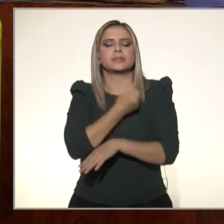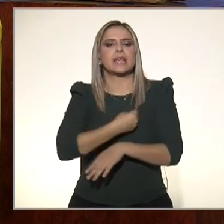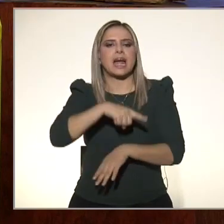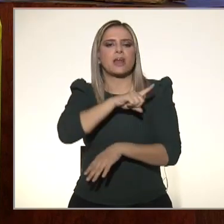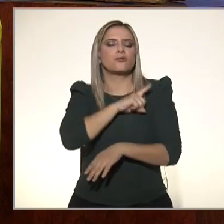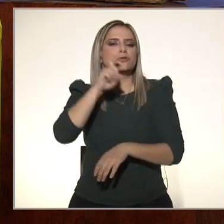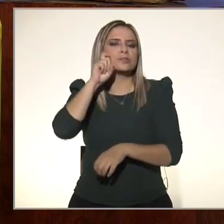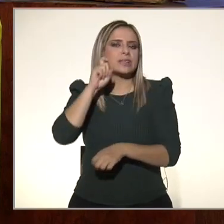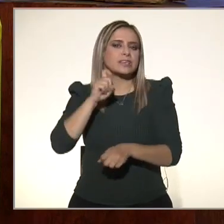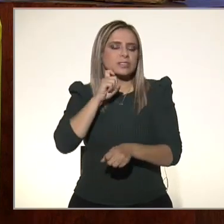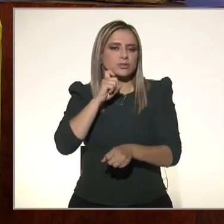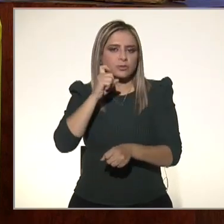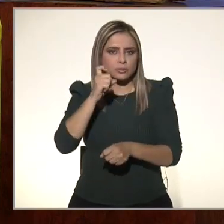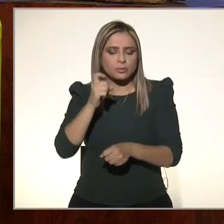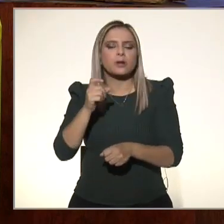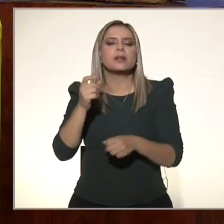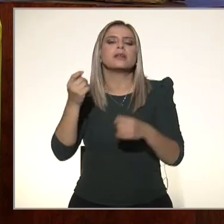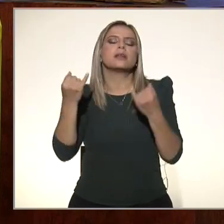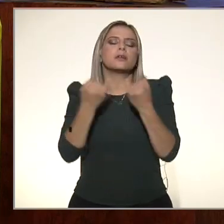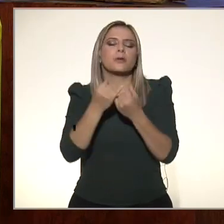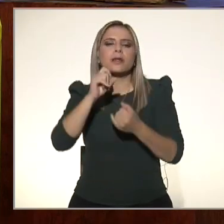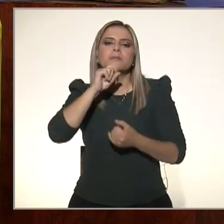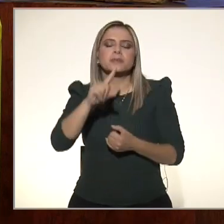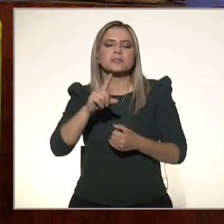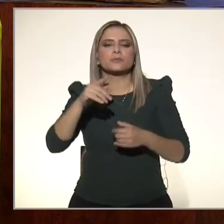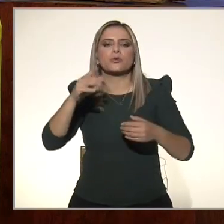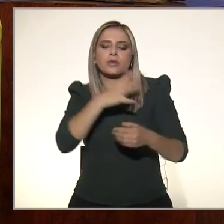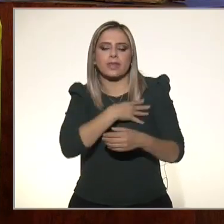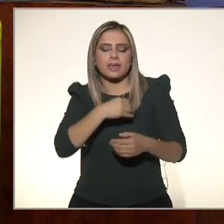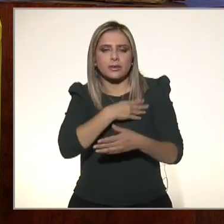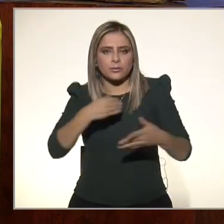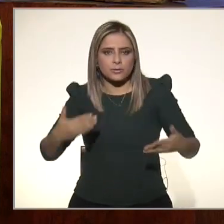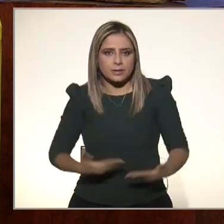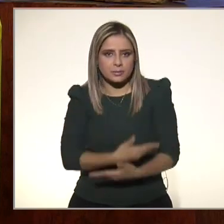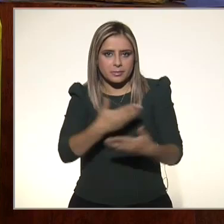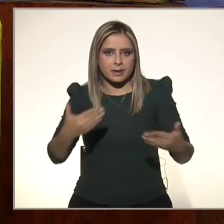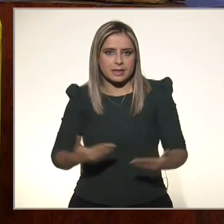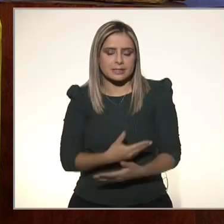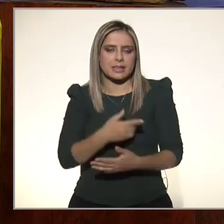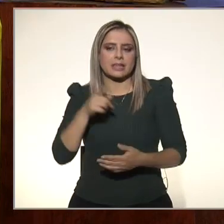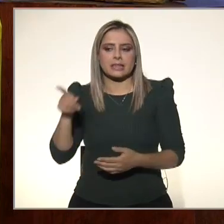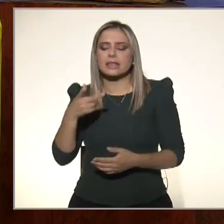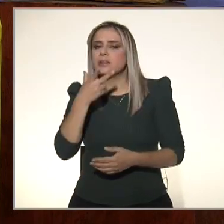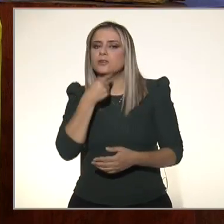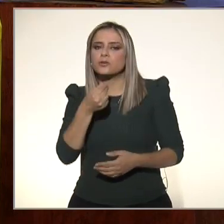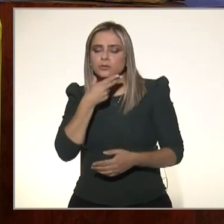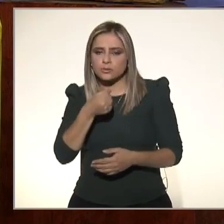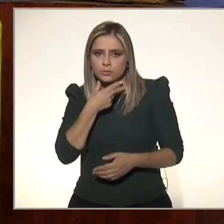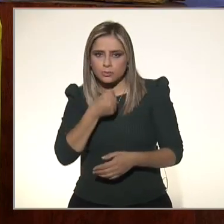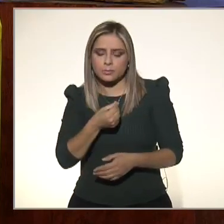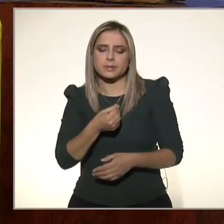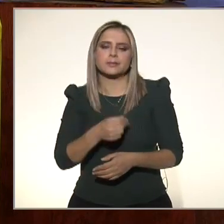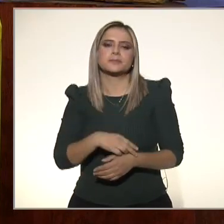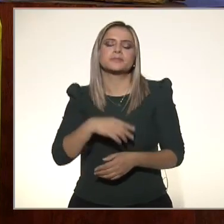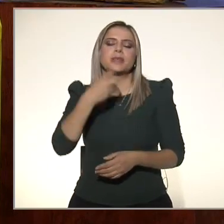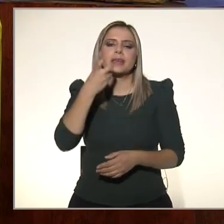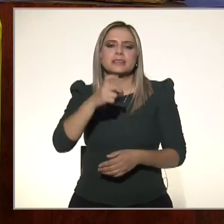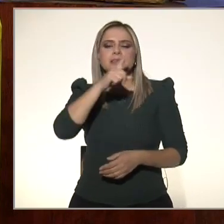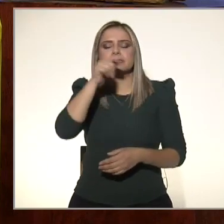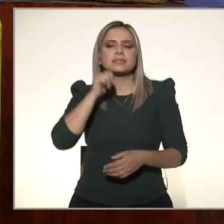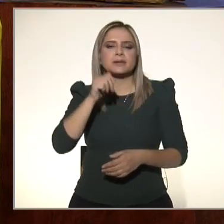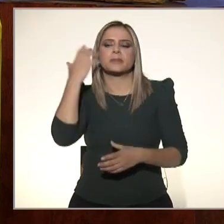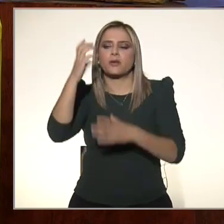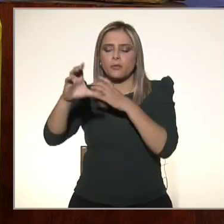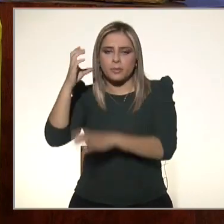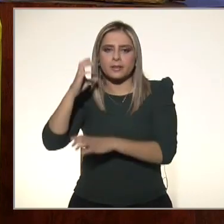sexual y reproductiva en hombres, un tema del que sin duda estamos aprendiendo muchísimo. Y siempre quedan dudas y comentarios, estamos pendientes de ellos,